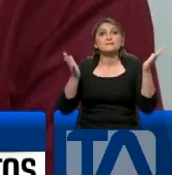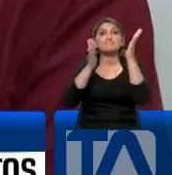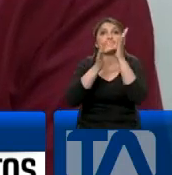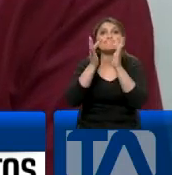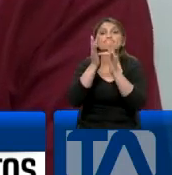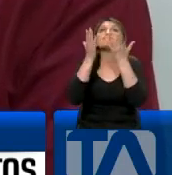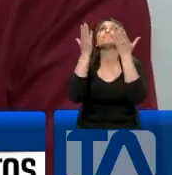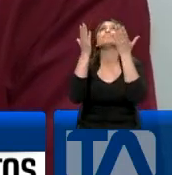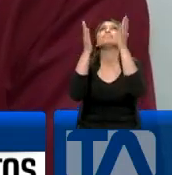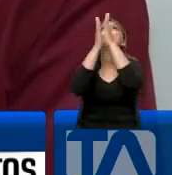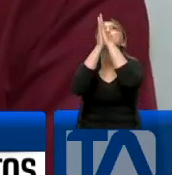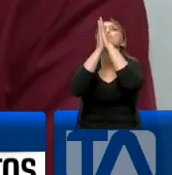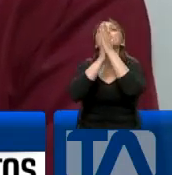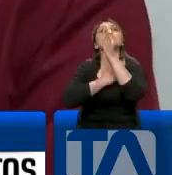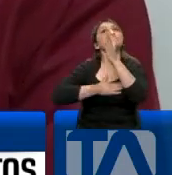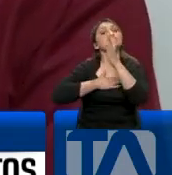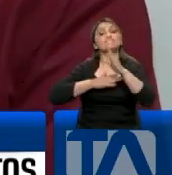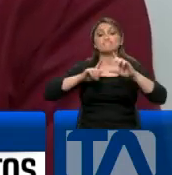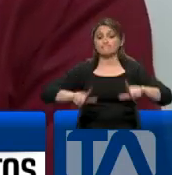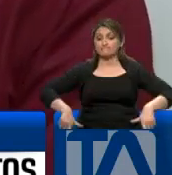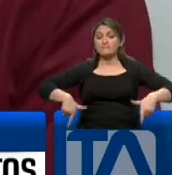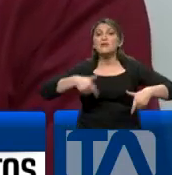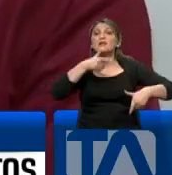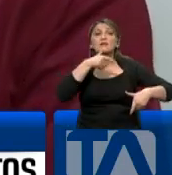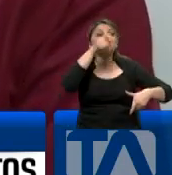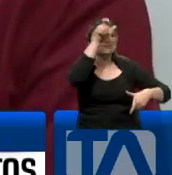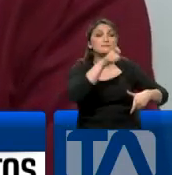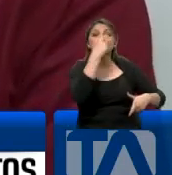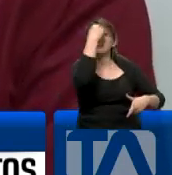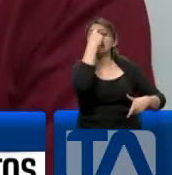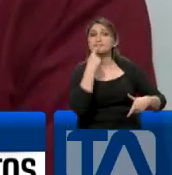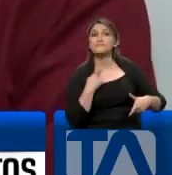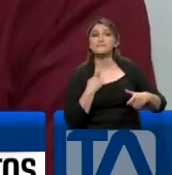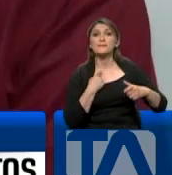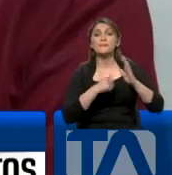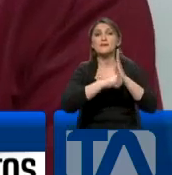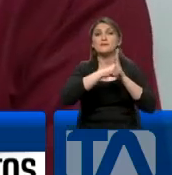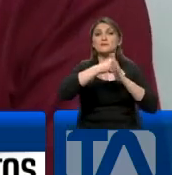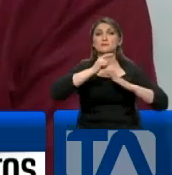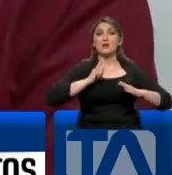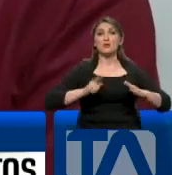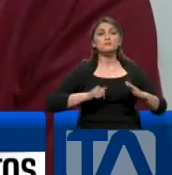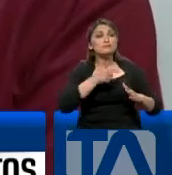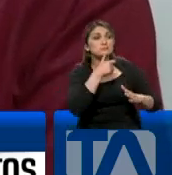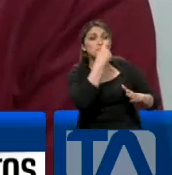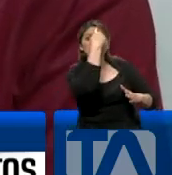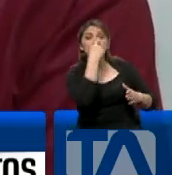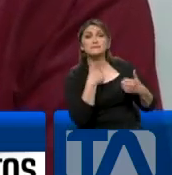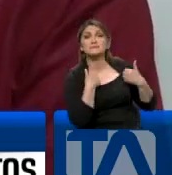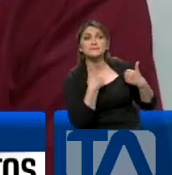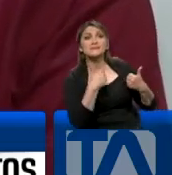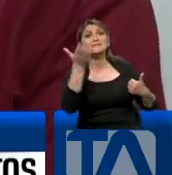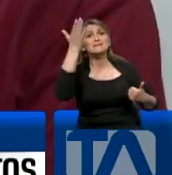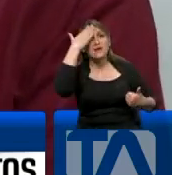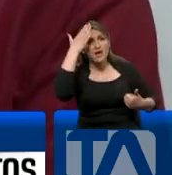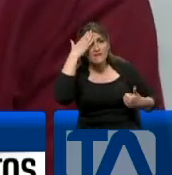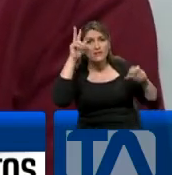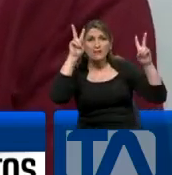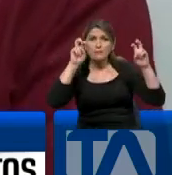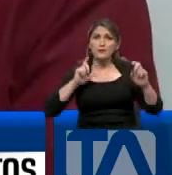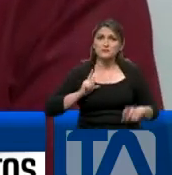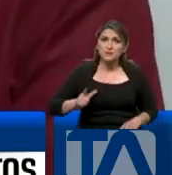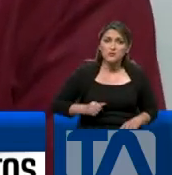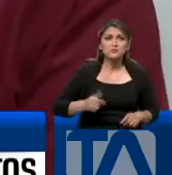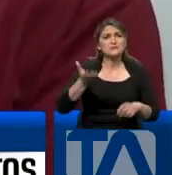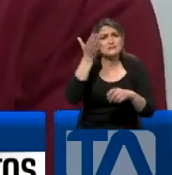el presidente esté inspirado cuando nombre un ministro de salud y nombre a alguien que sepa de salud, que trabaje por la